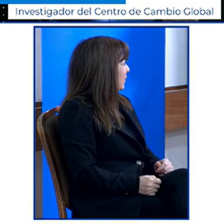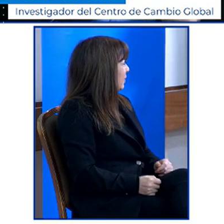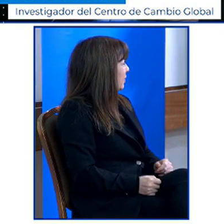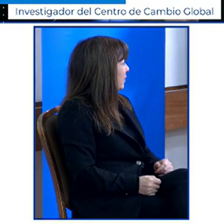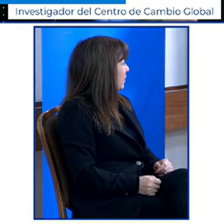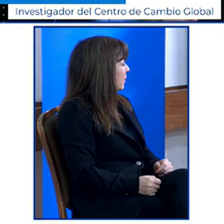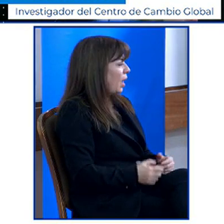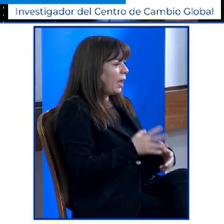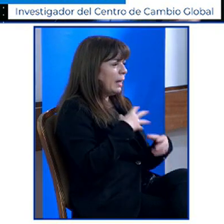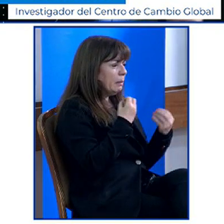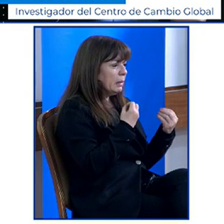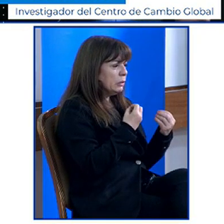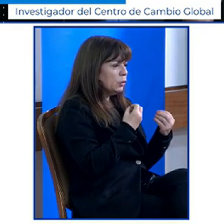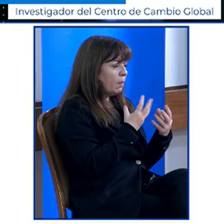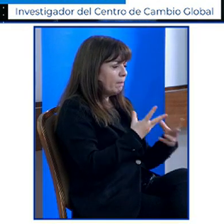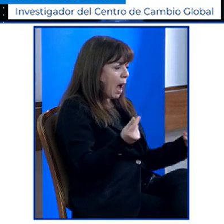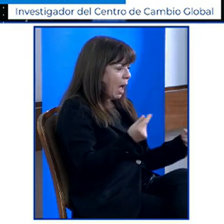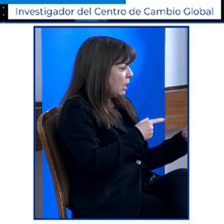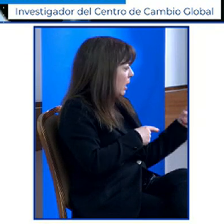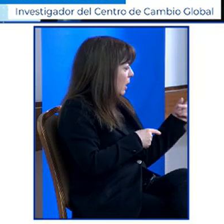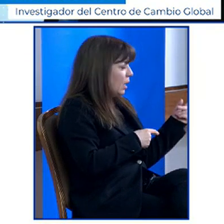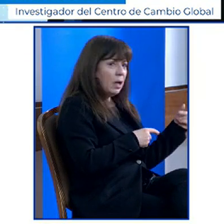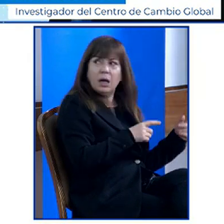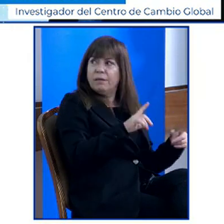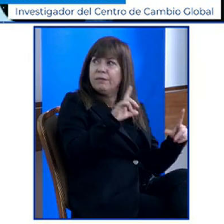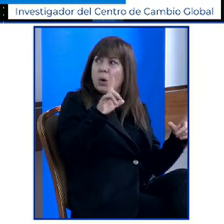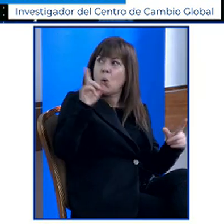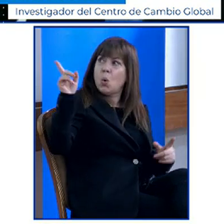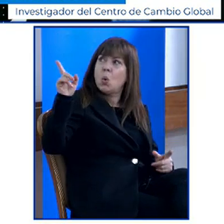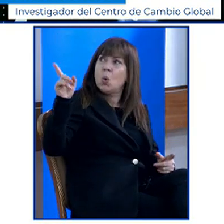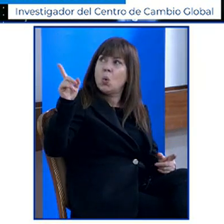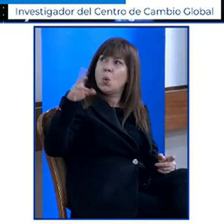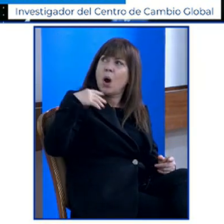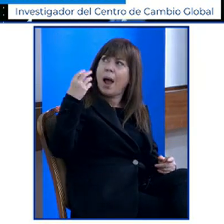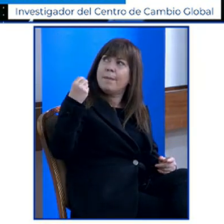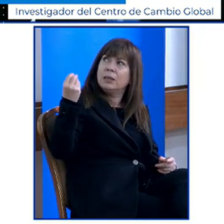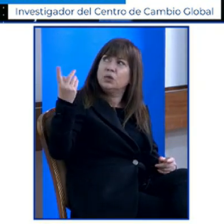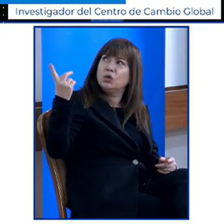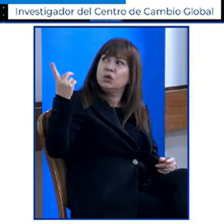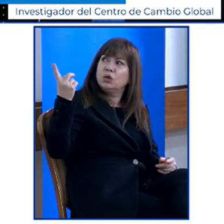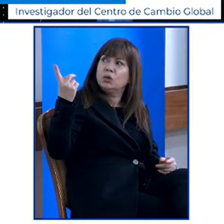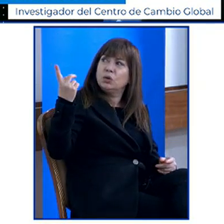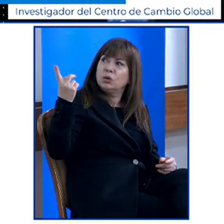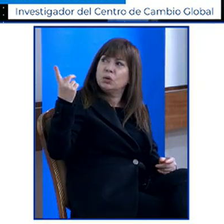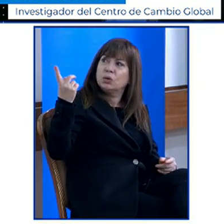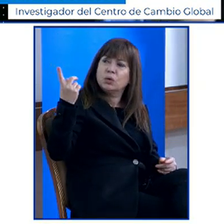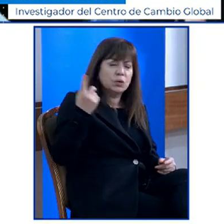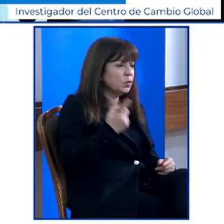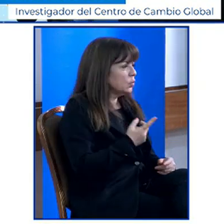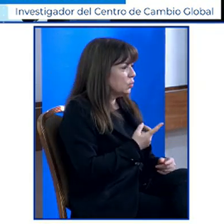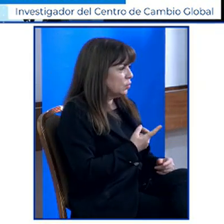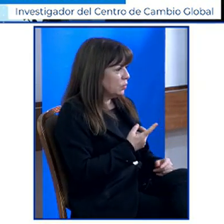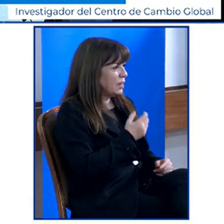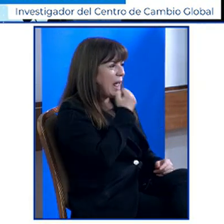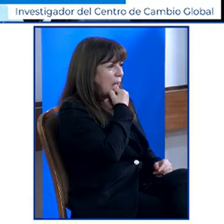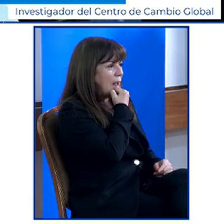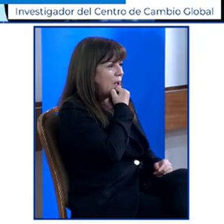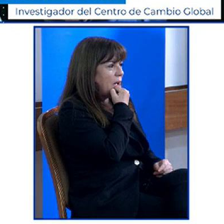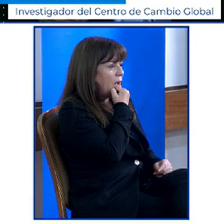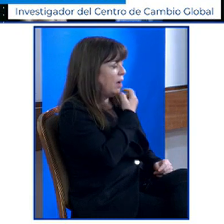aquí algo pasó con con la figura. Siempre pasa esto. Yo la